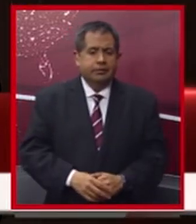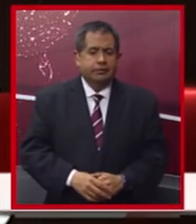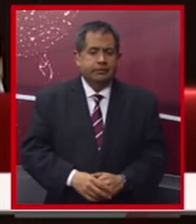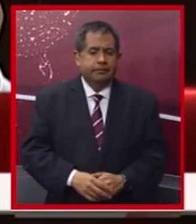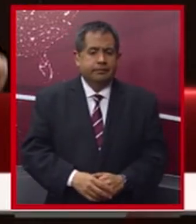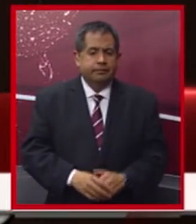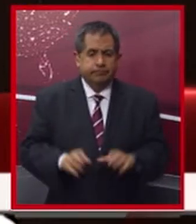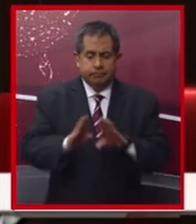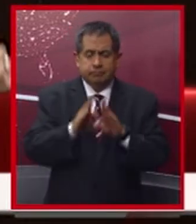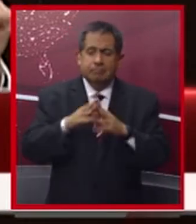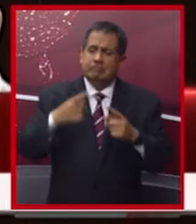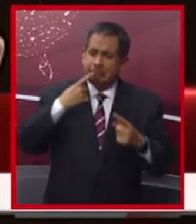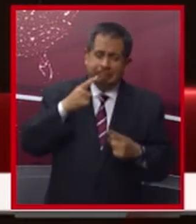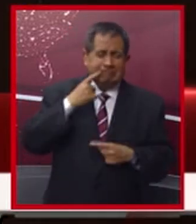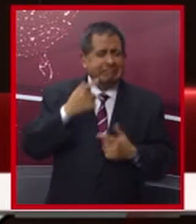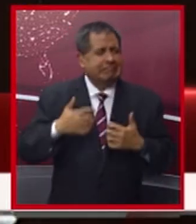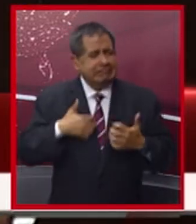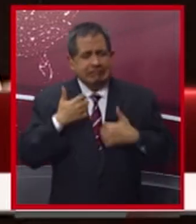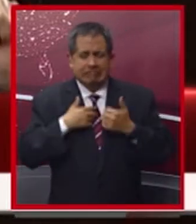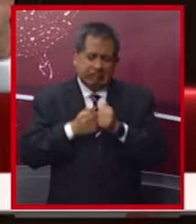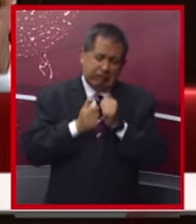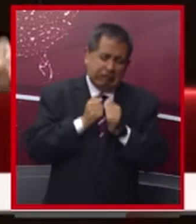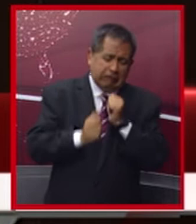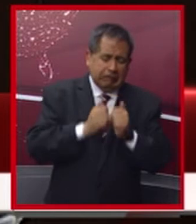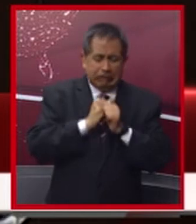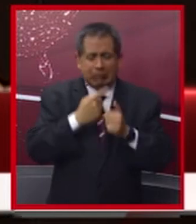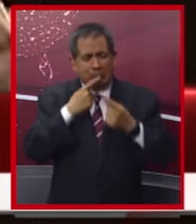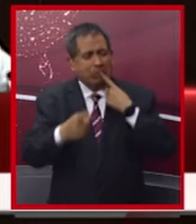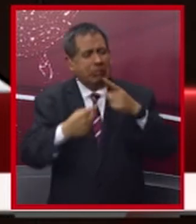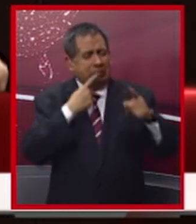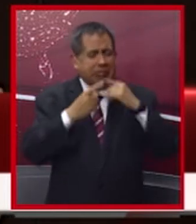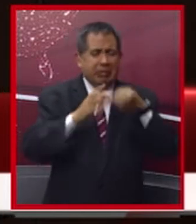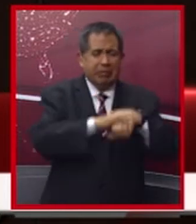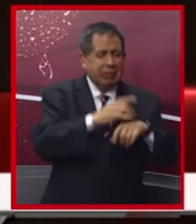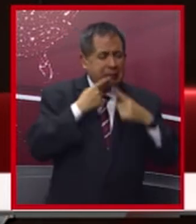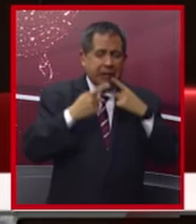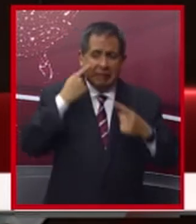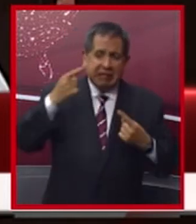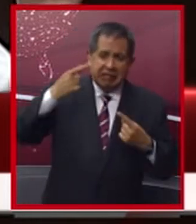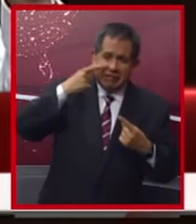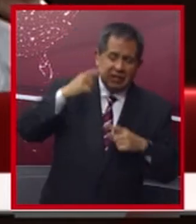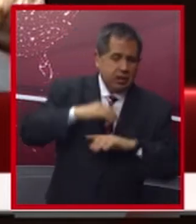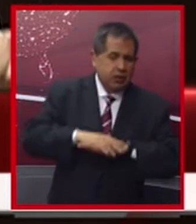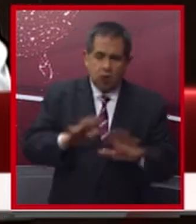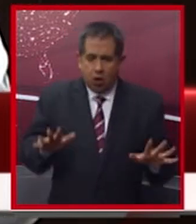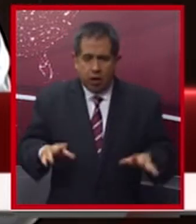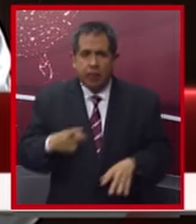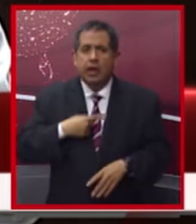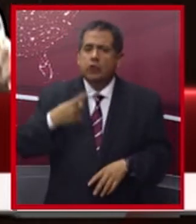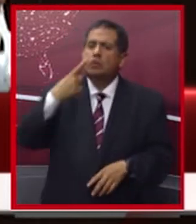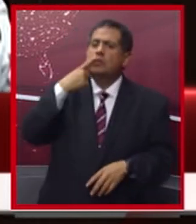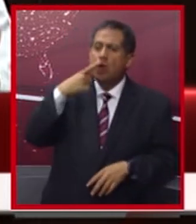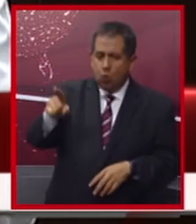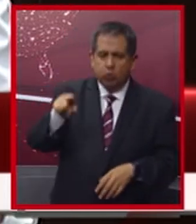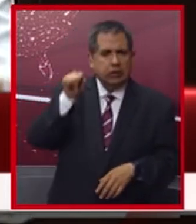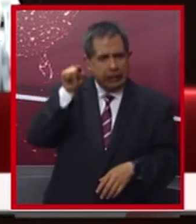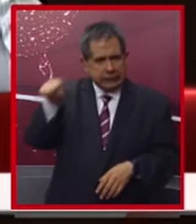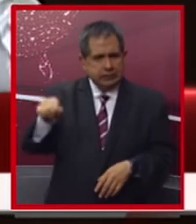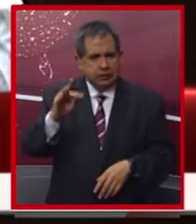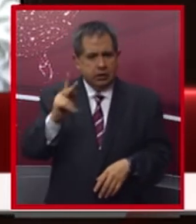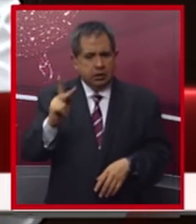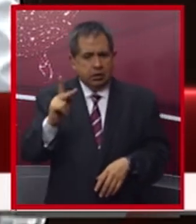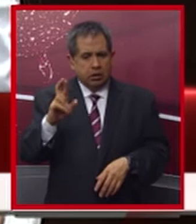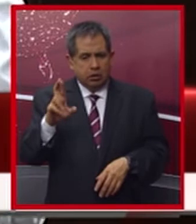Dejemos de quejarnos en las redes con nuestros amigos o con nuestros vecinos. Denunciemos. Profeco